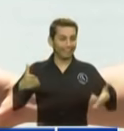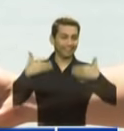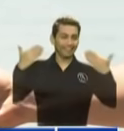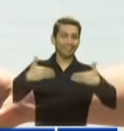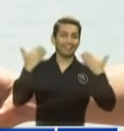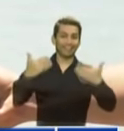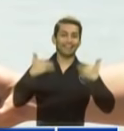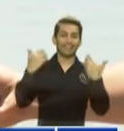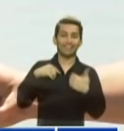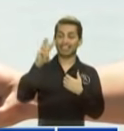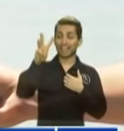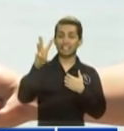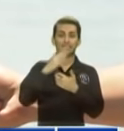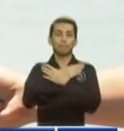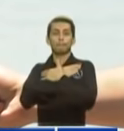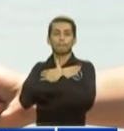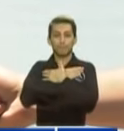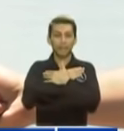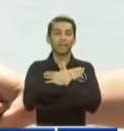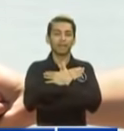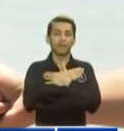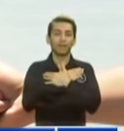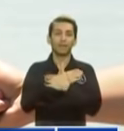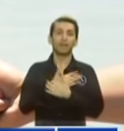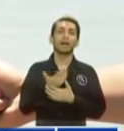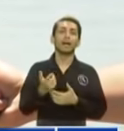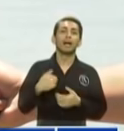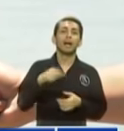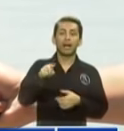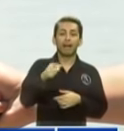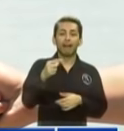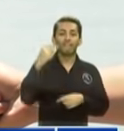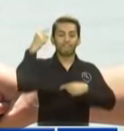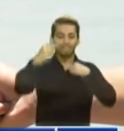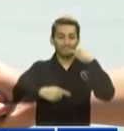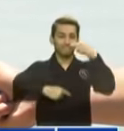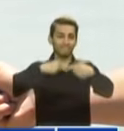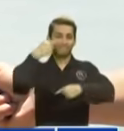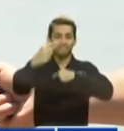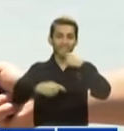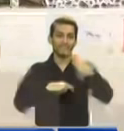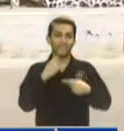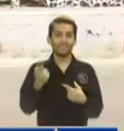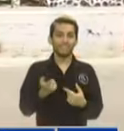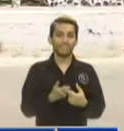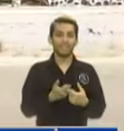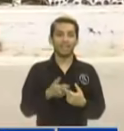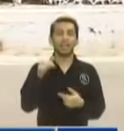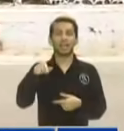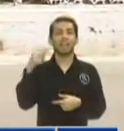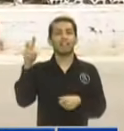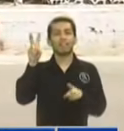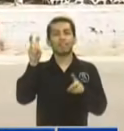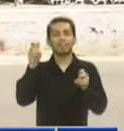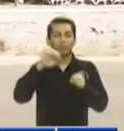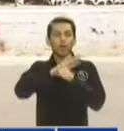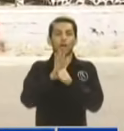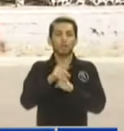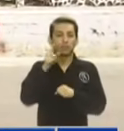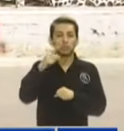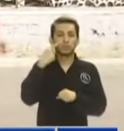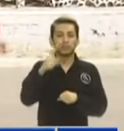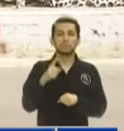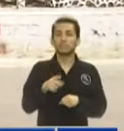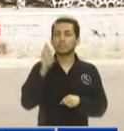3 de mayo, el mero día de la feria. Pero con este mal que anda el coronavirus, como ustedes se dan cuenta, todo